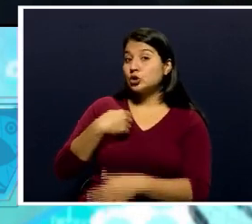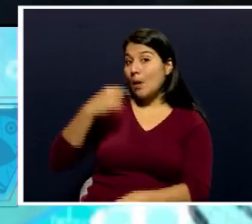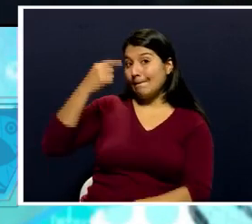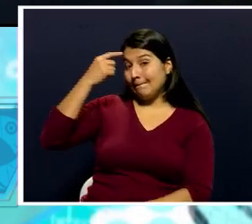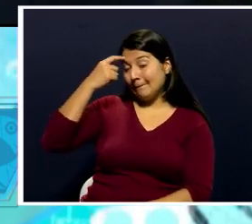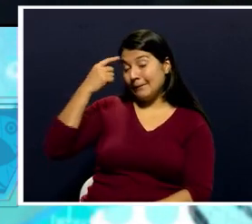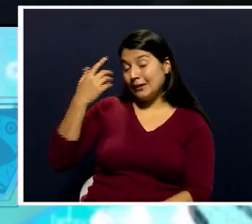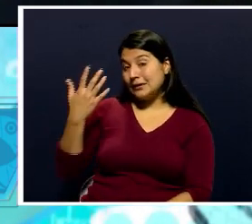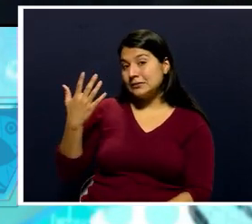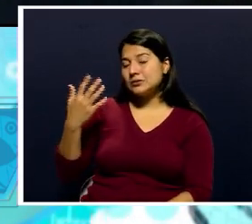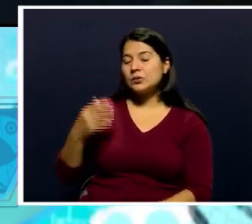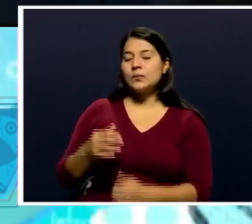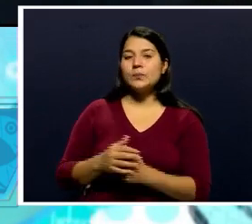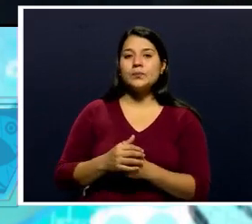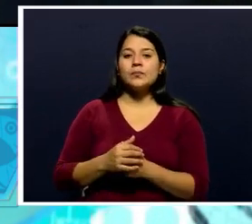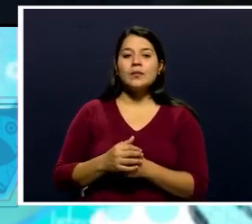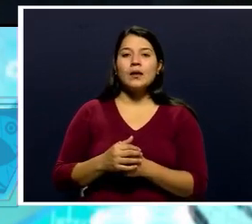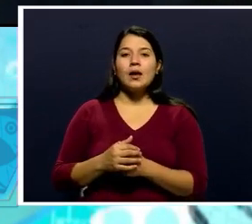que la